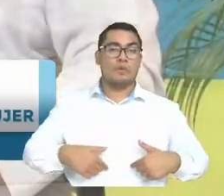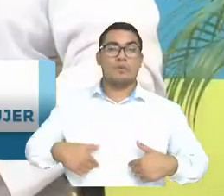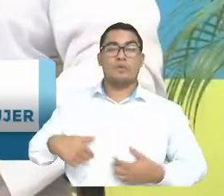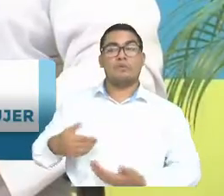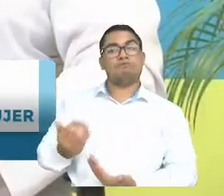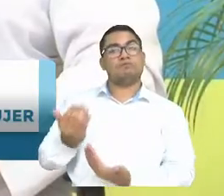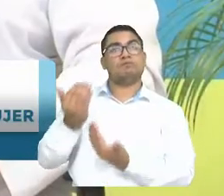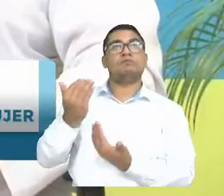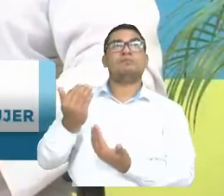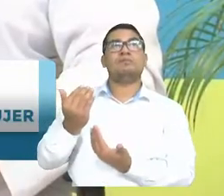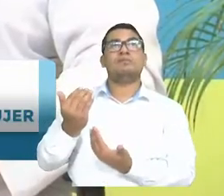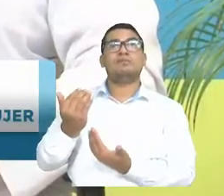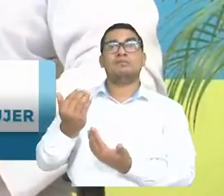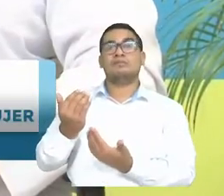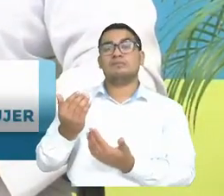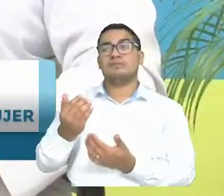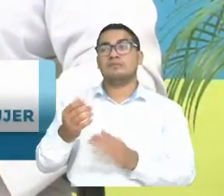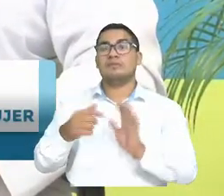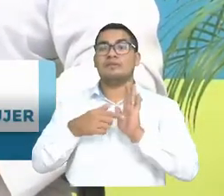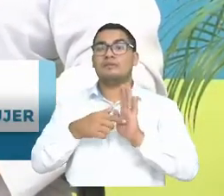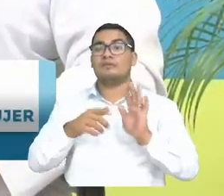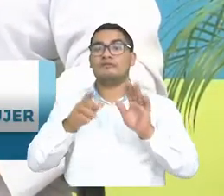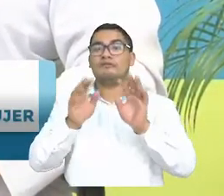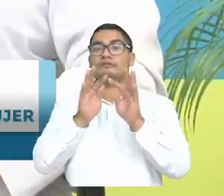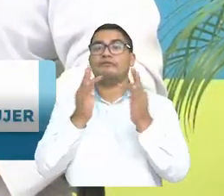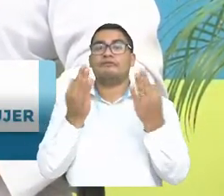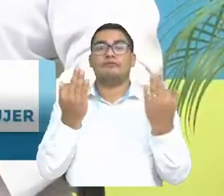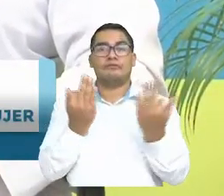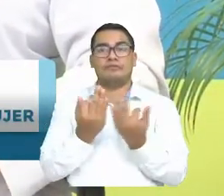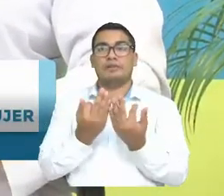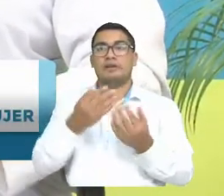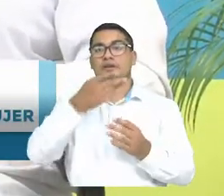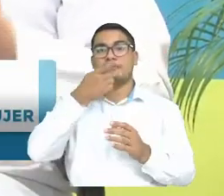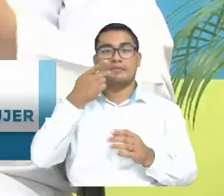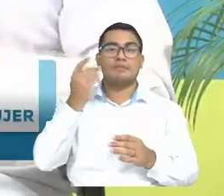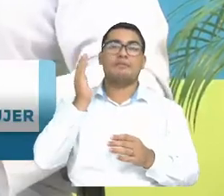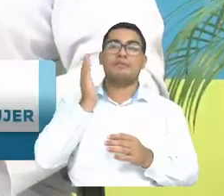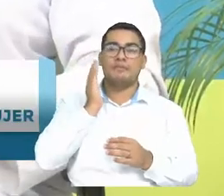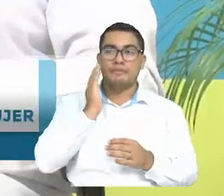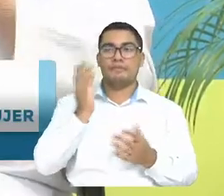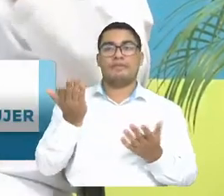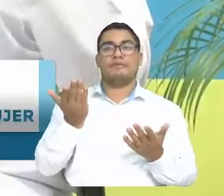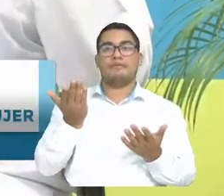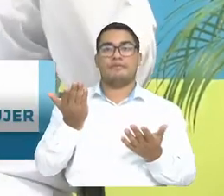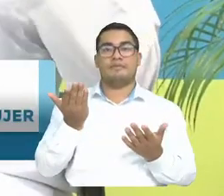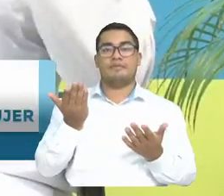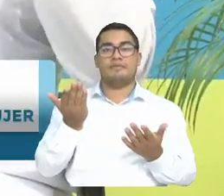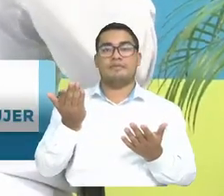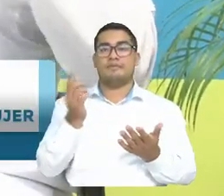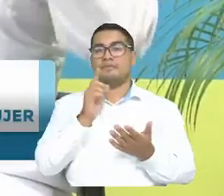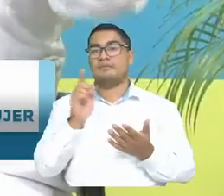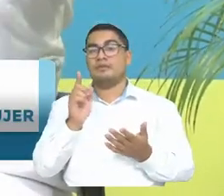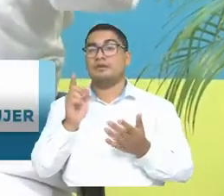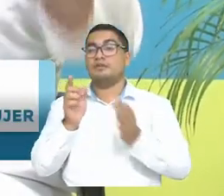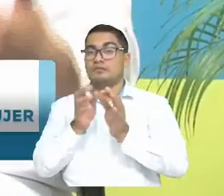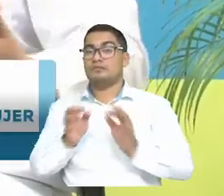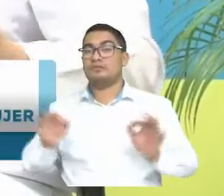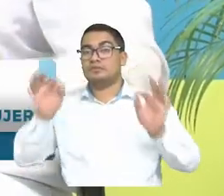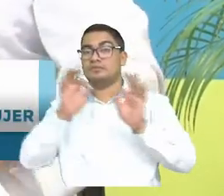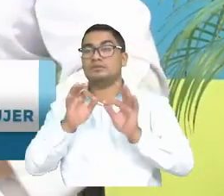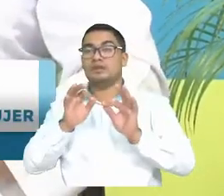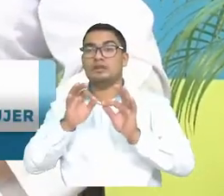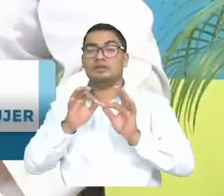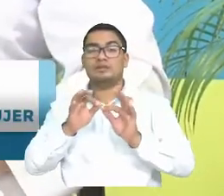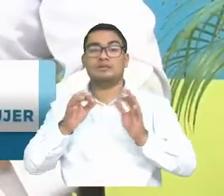normal, es la planificación familiar. ¿Verdad? Para que no vuelva a pasar para por lo que mismo. No vuelva, para que evitar sí. De que la mujer tenga